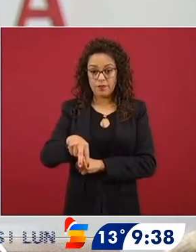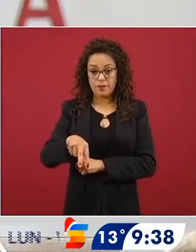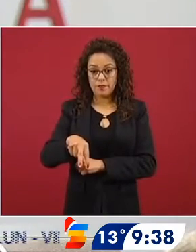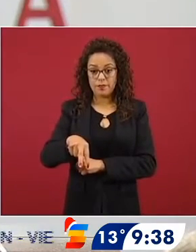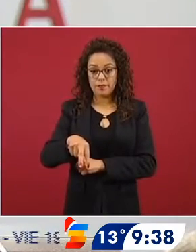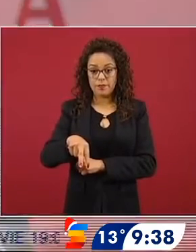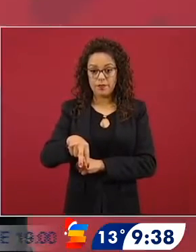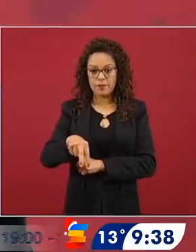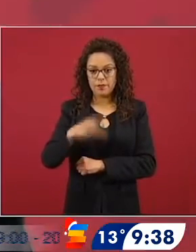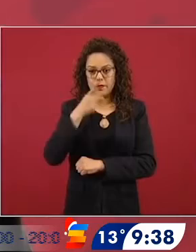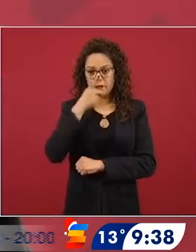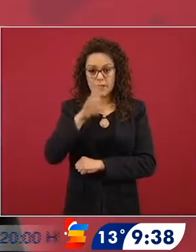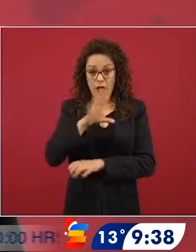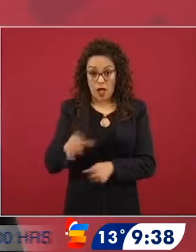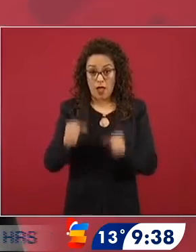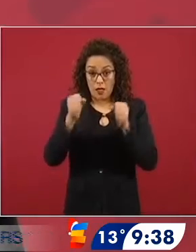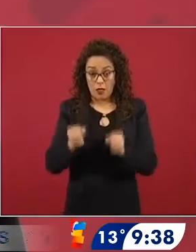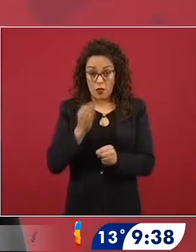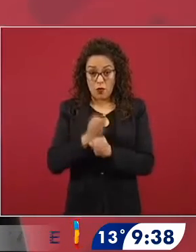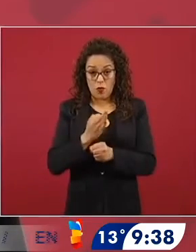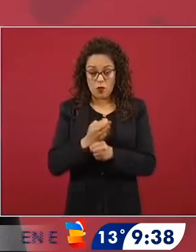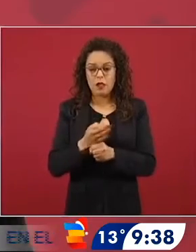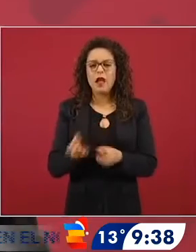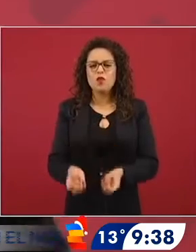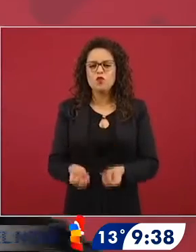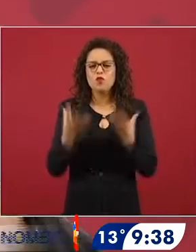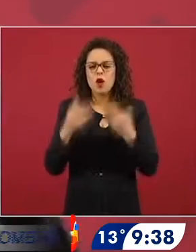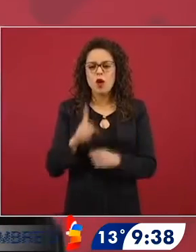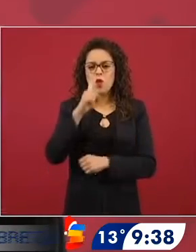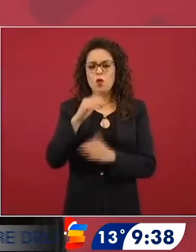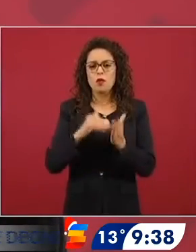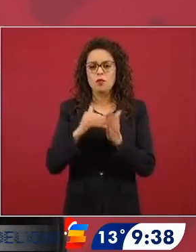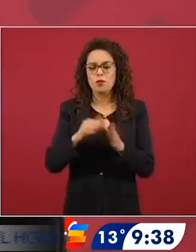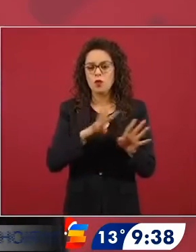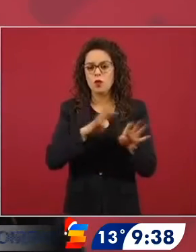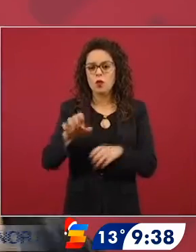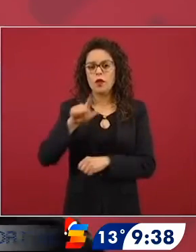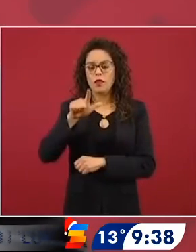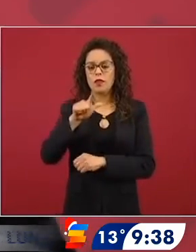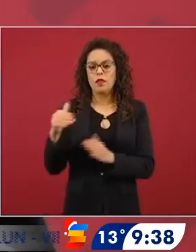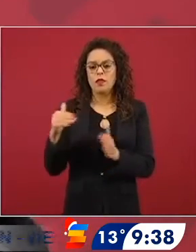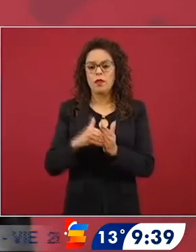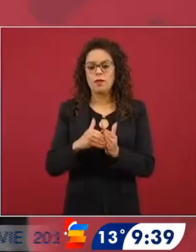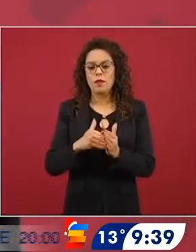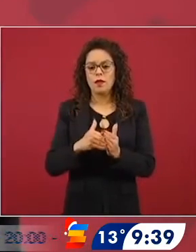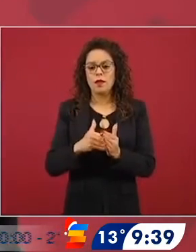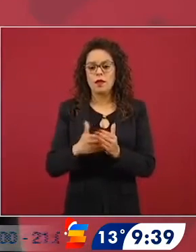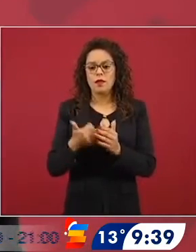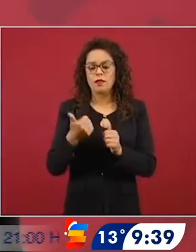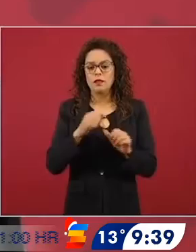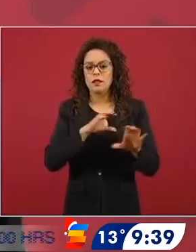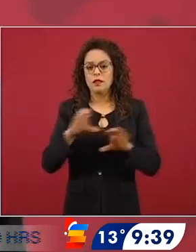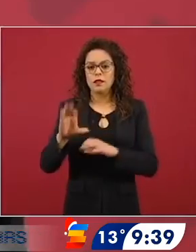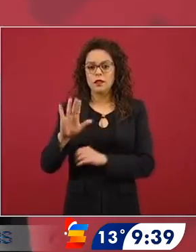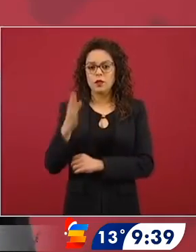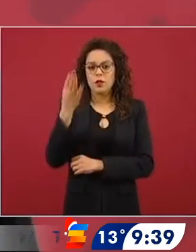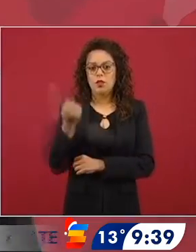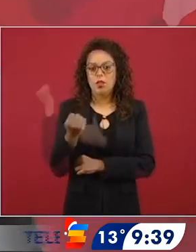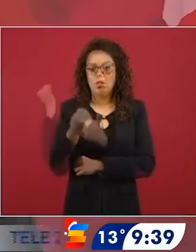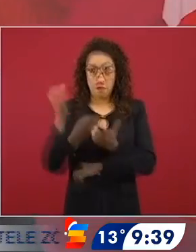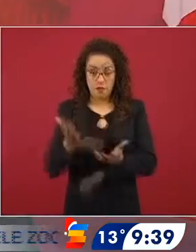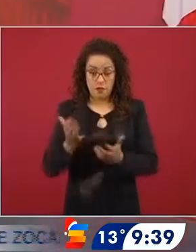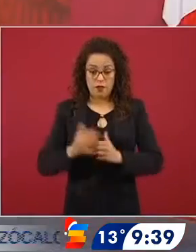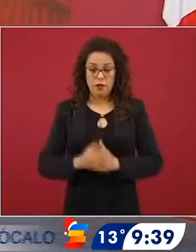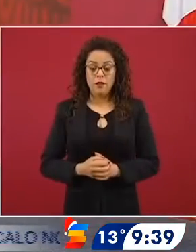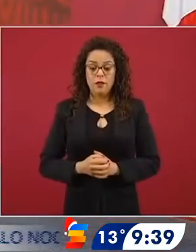lo que nos confirman ahorita 1 millón 417 mil 659 dosis